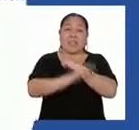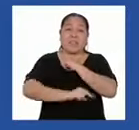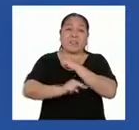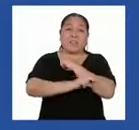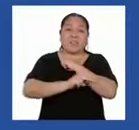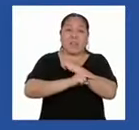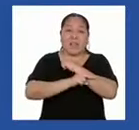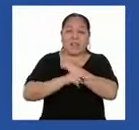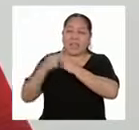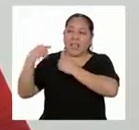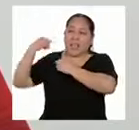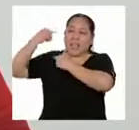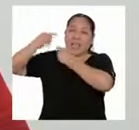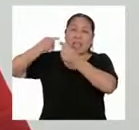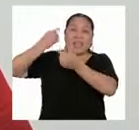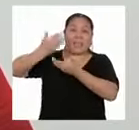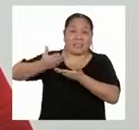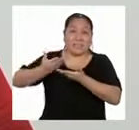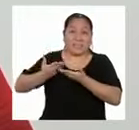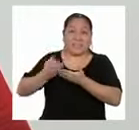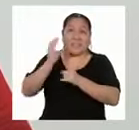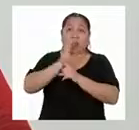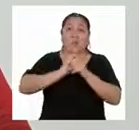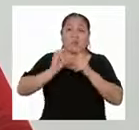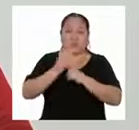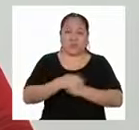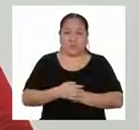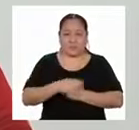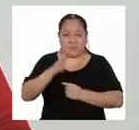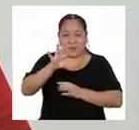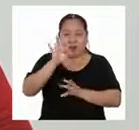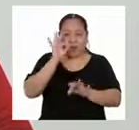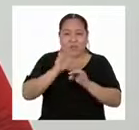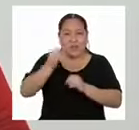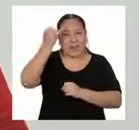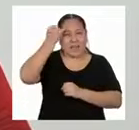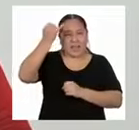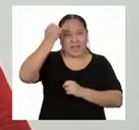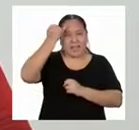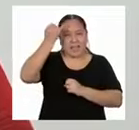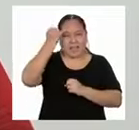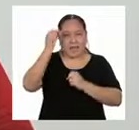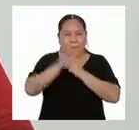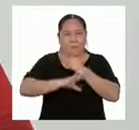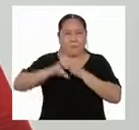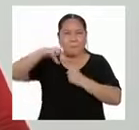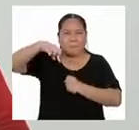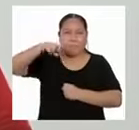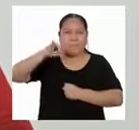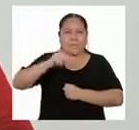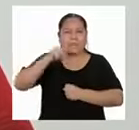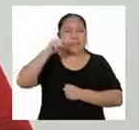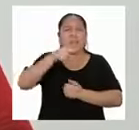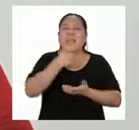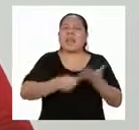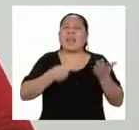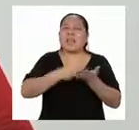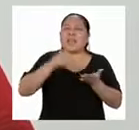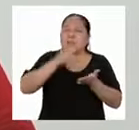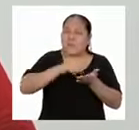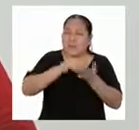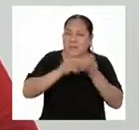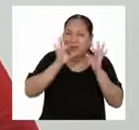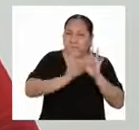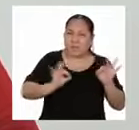herencia cultural. Para hallar la idea principal, pregúntate, ¿qué es lo más importante que el autor me